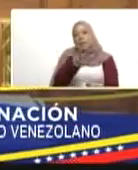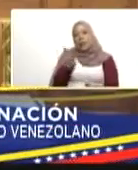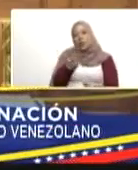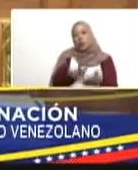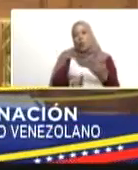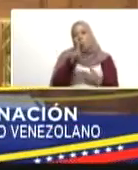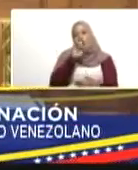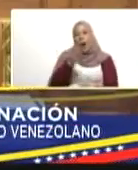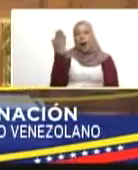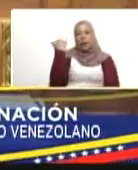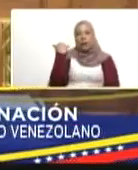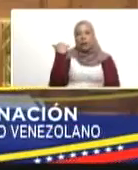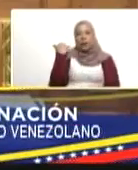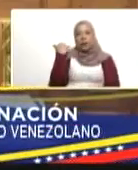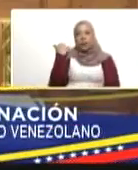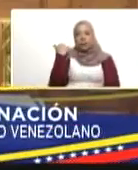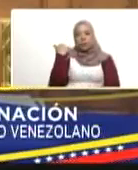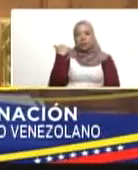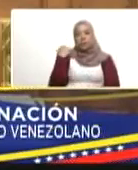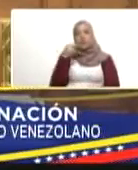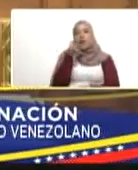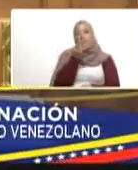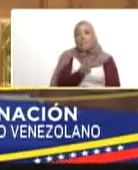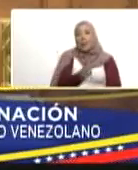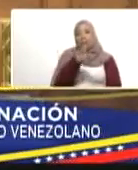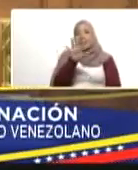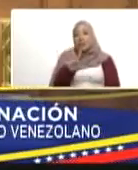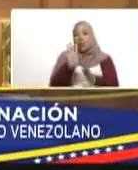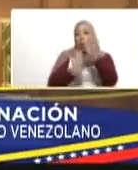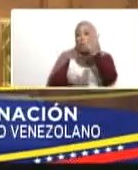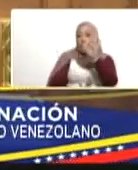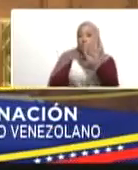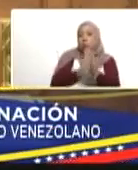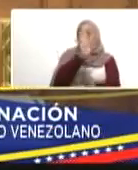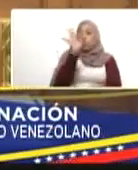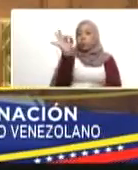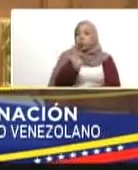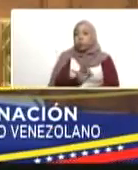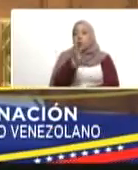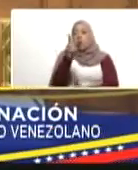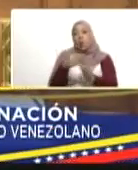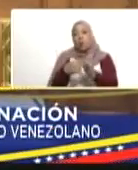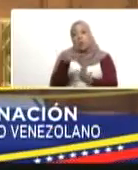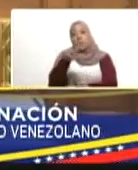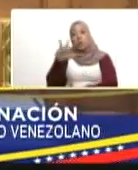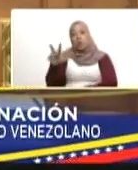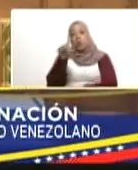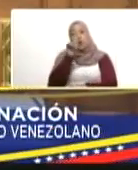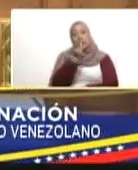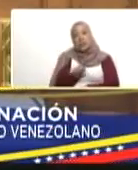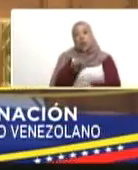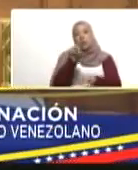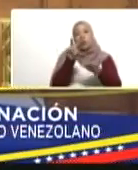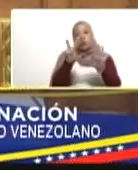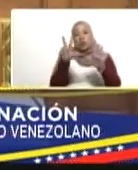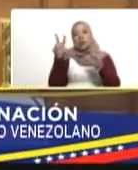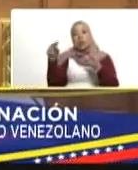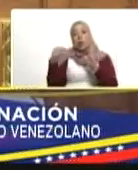la captura pesquera se incrementó 25% en 2023 llegando a 182,000